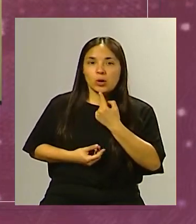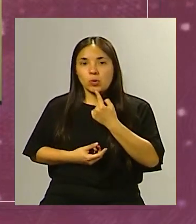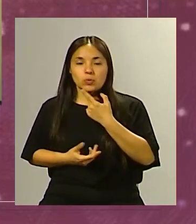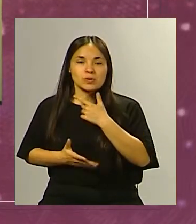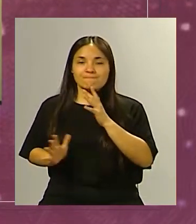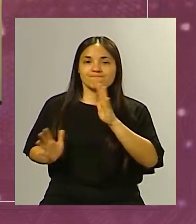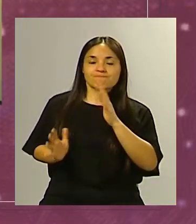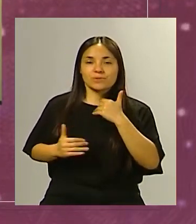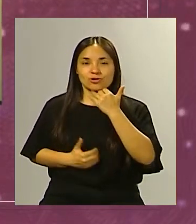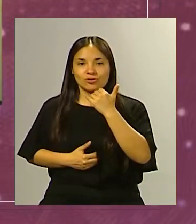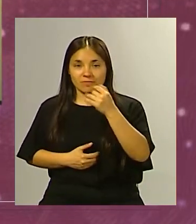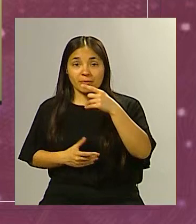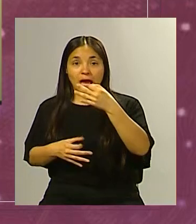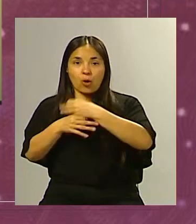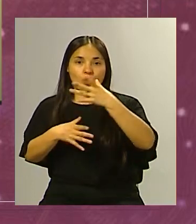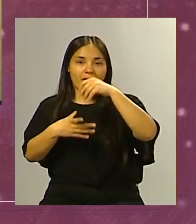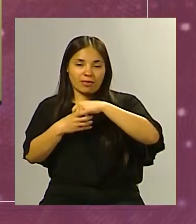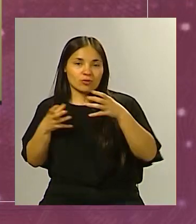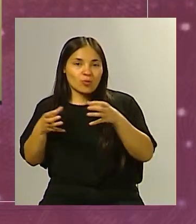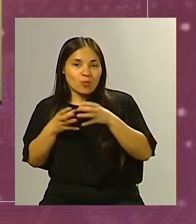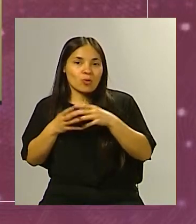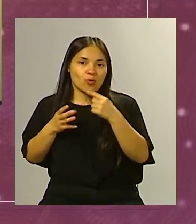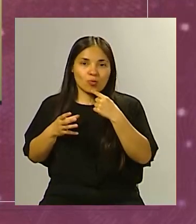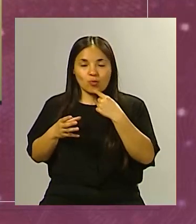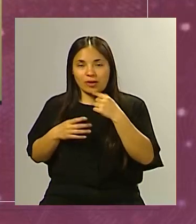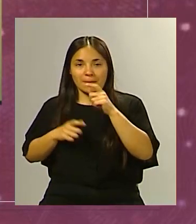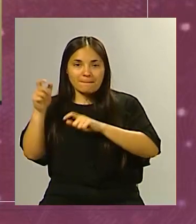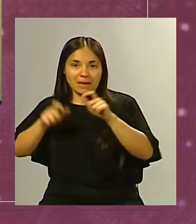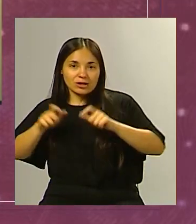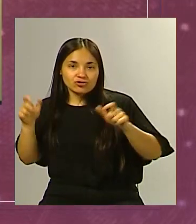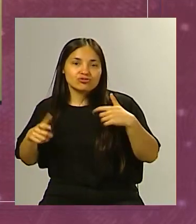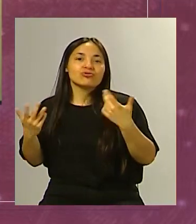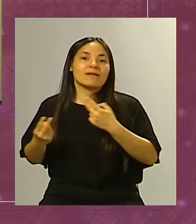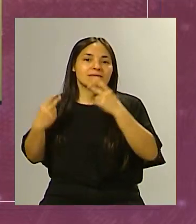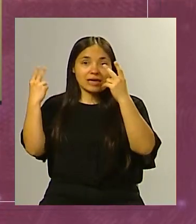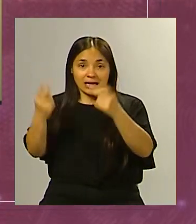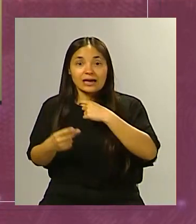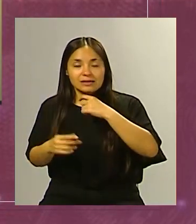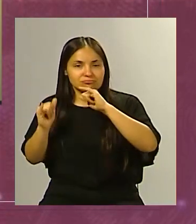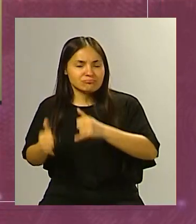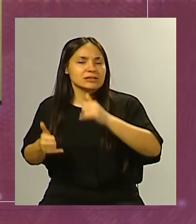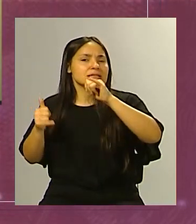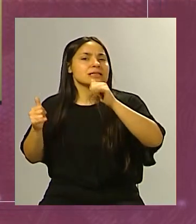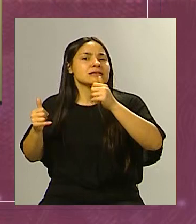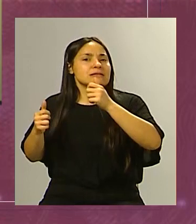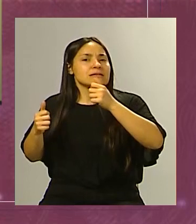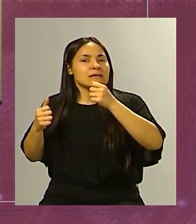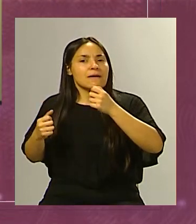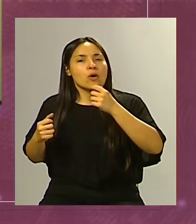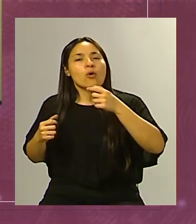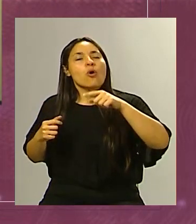Claro. Por ahí dentro de los mismos colegios, dentro de los mismos grupos, estaba la gente que estaba decidida a viajar y había gente que por ahí prefería